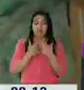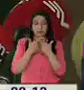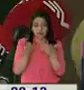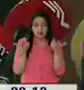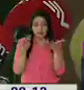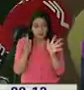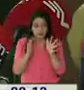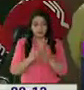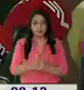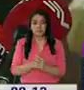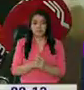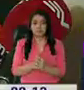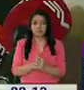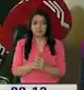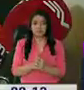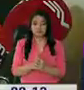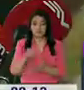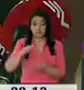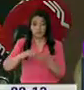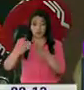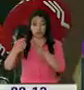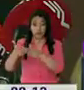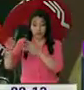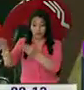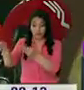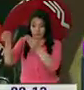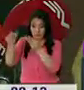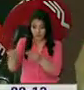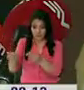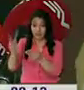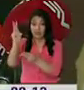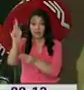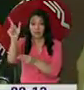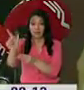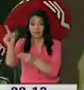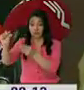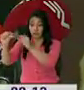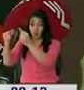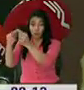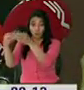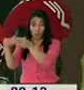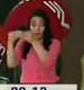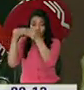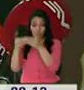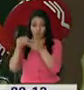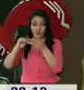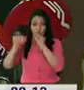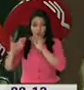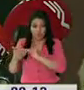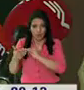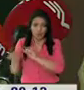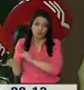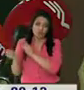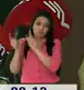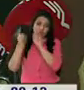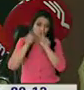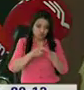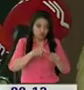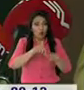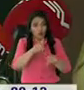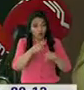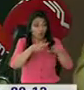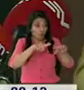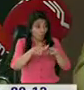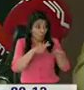liberados. Los secuestradores los entregaron a la comunidad, se los entregaron a los dirigentes de la comunidad, los trasladaron a otro sitio